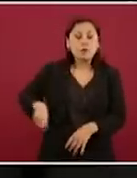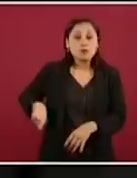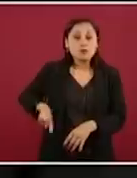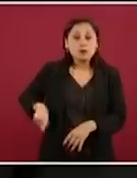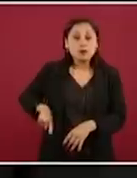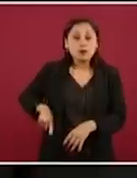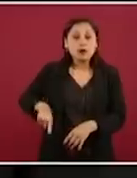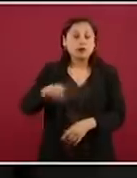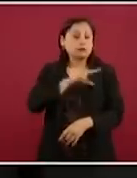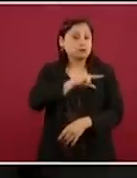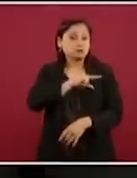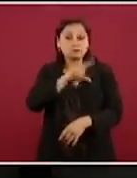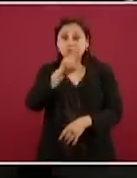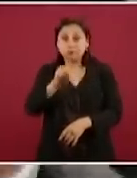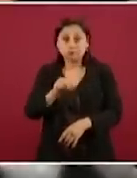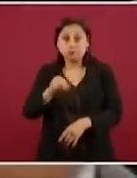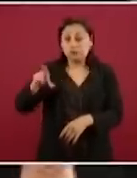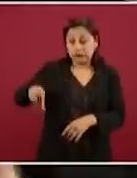Antes